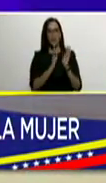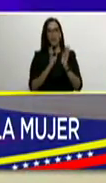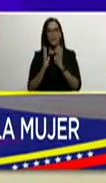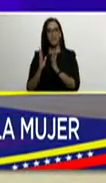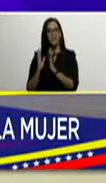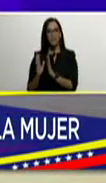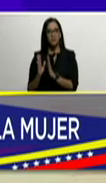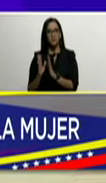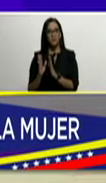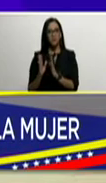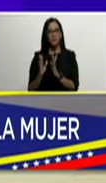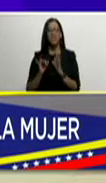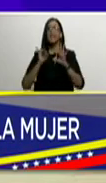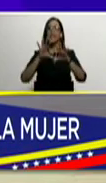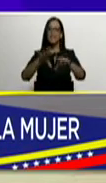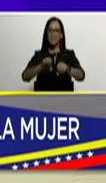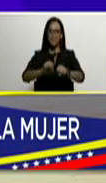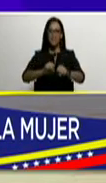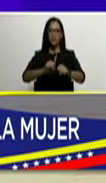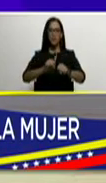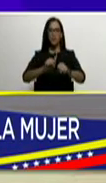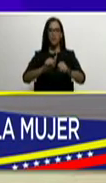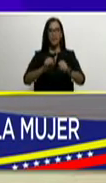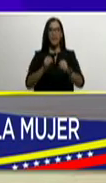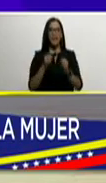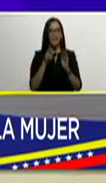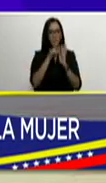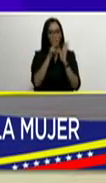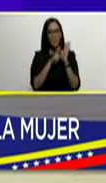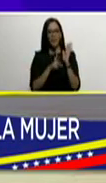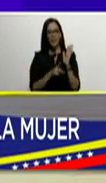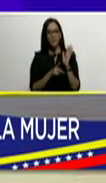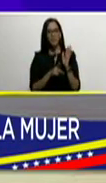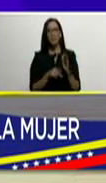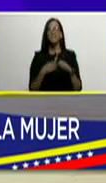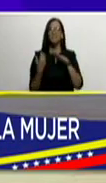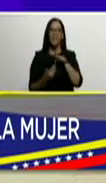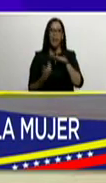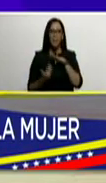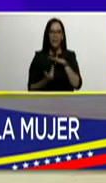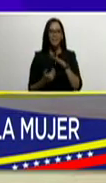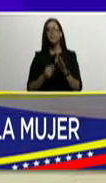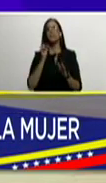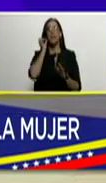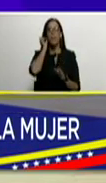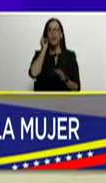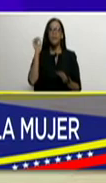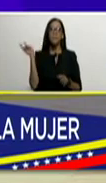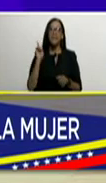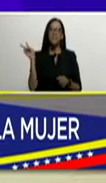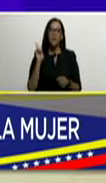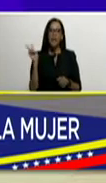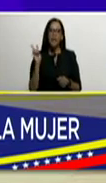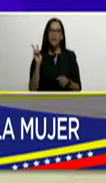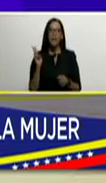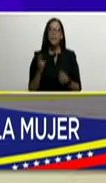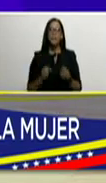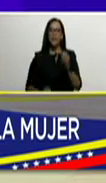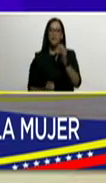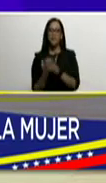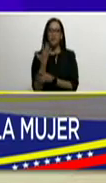organización, inscripción y preparación de las bases de las mujeres venezolanas para